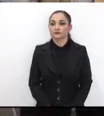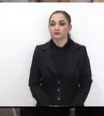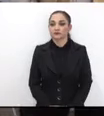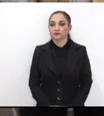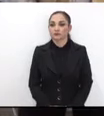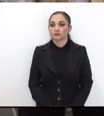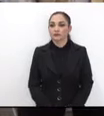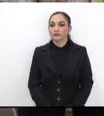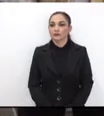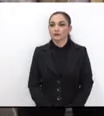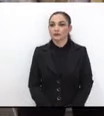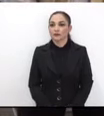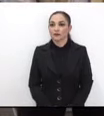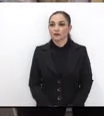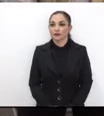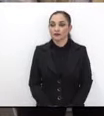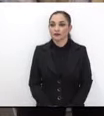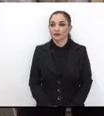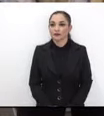6.